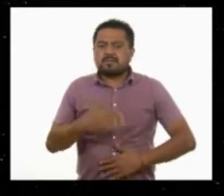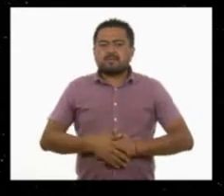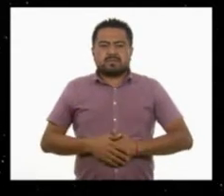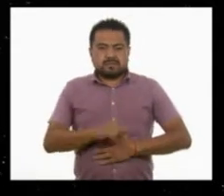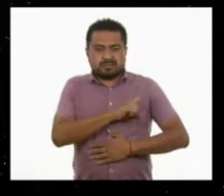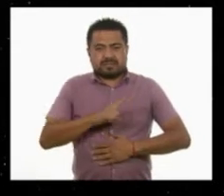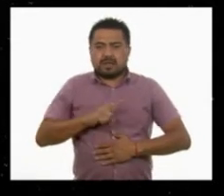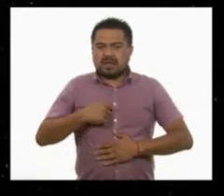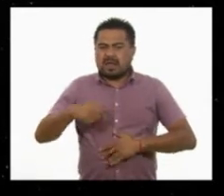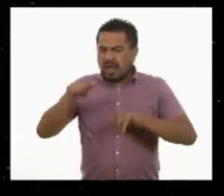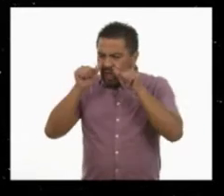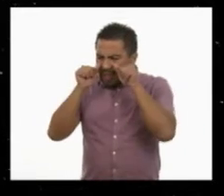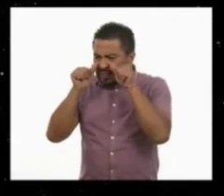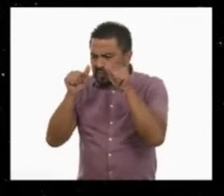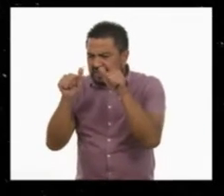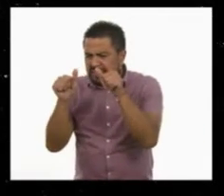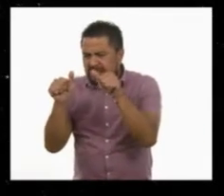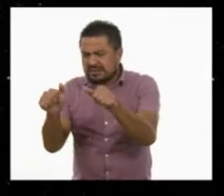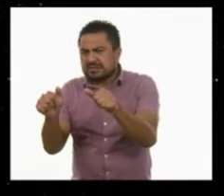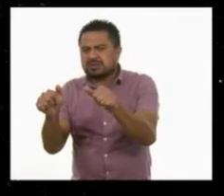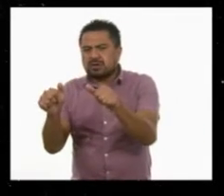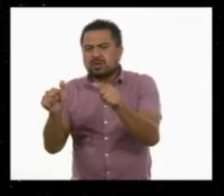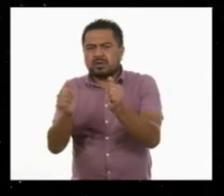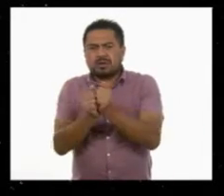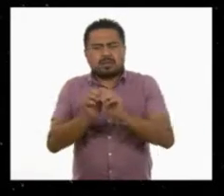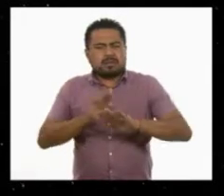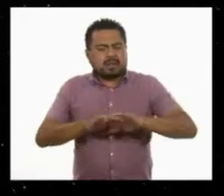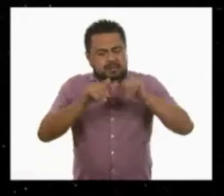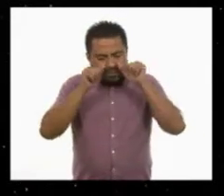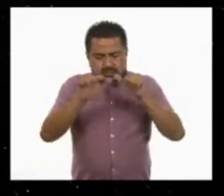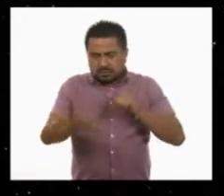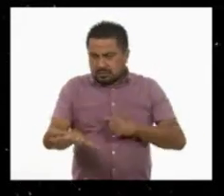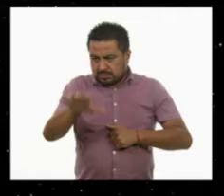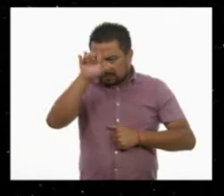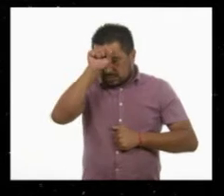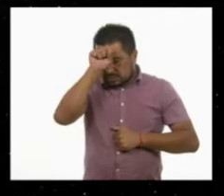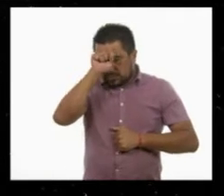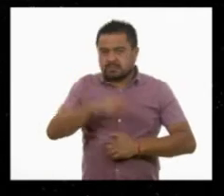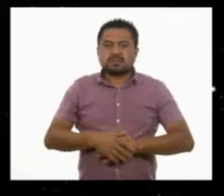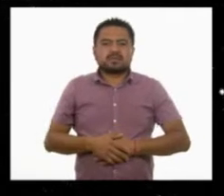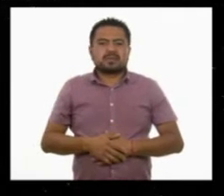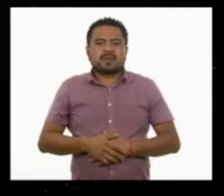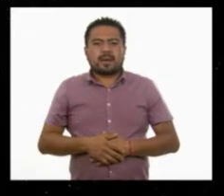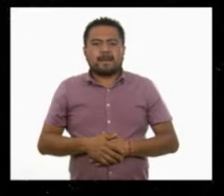Debo de poner atención y concentrarme.